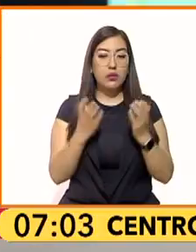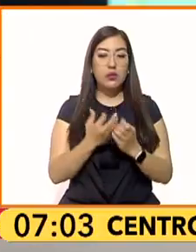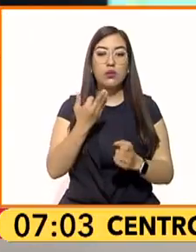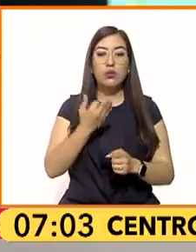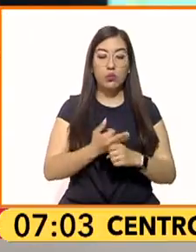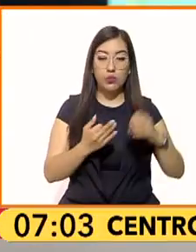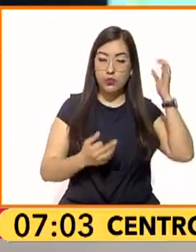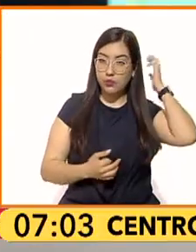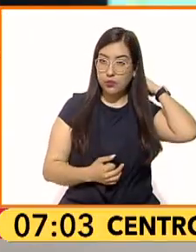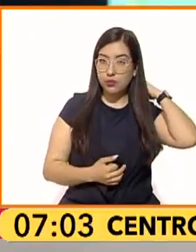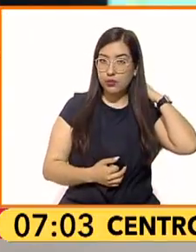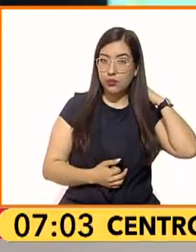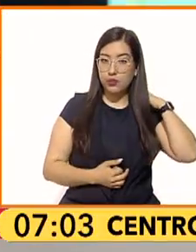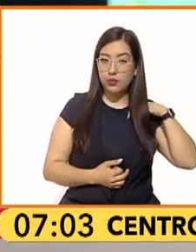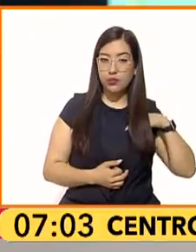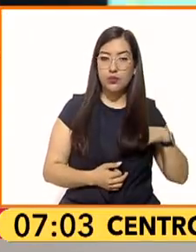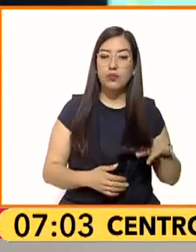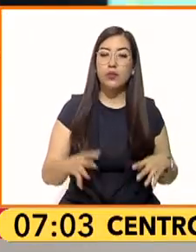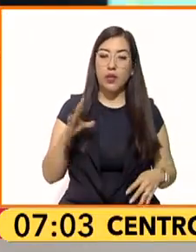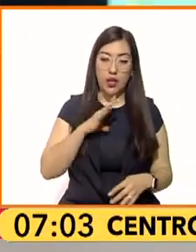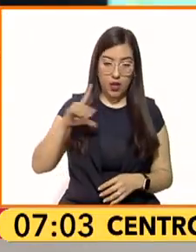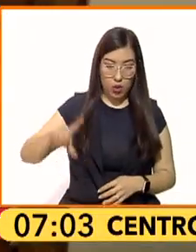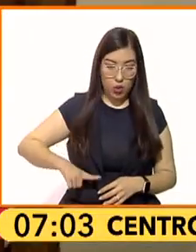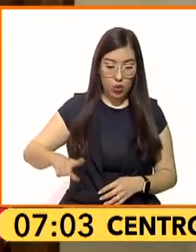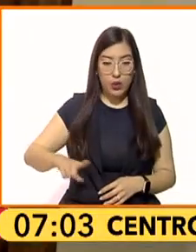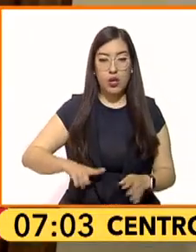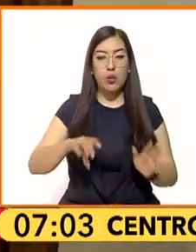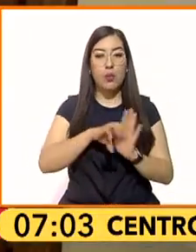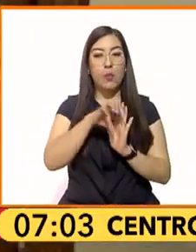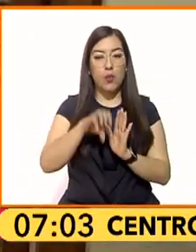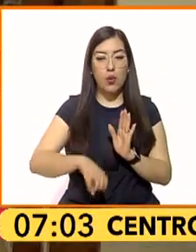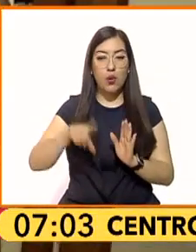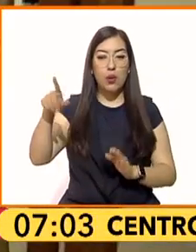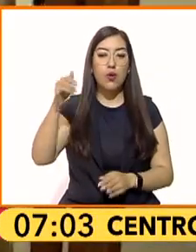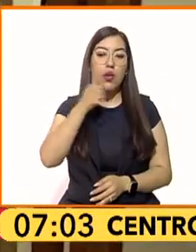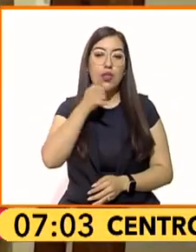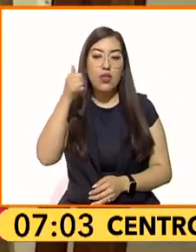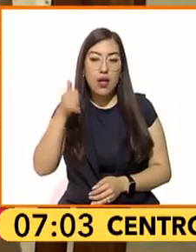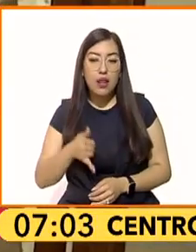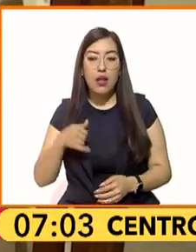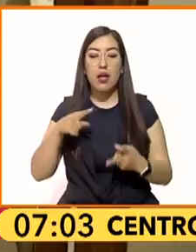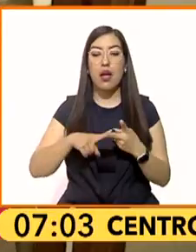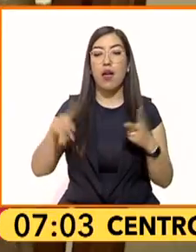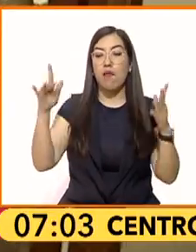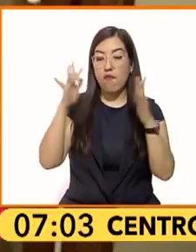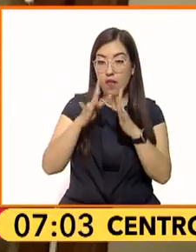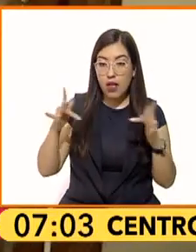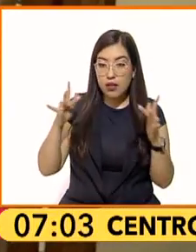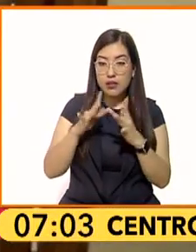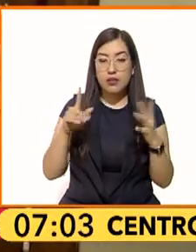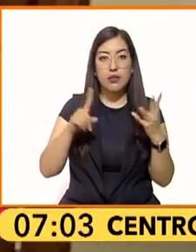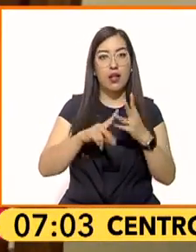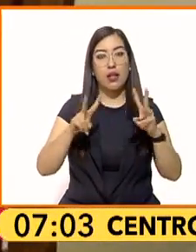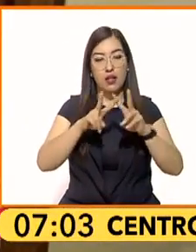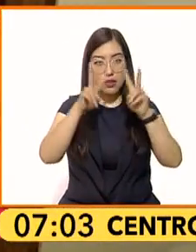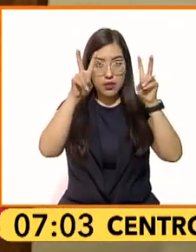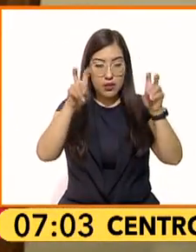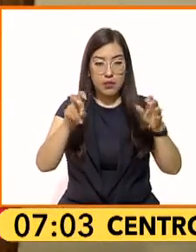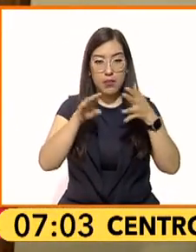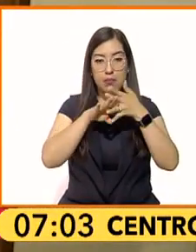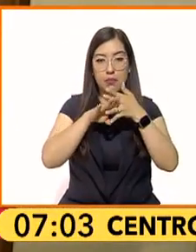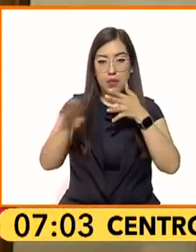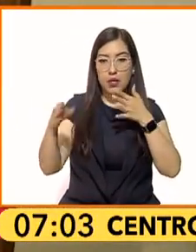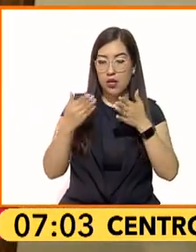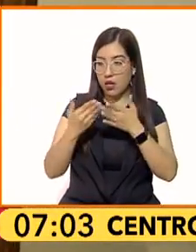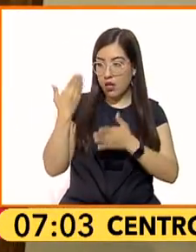bien gobiernos como la propia Italia, sectores importantes en Francia, el tema de migración que fue central en